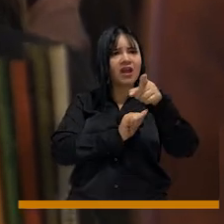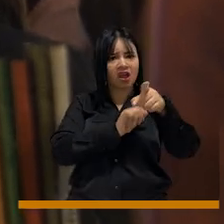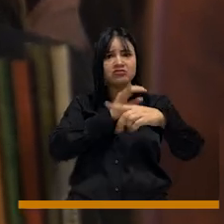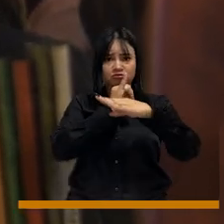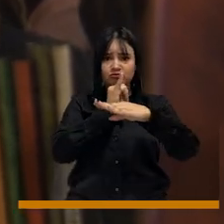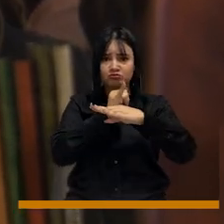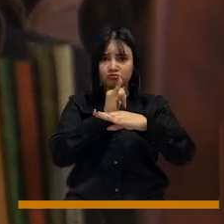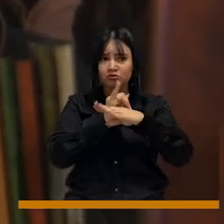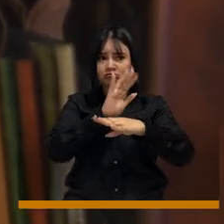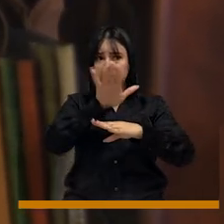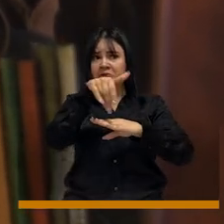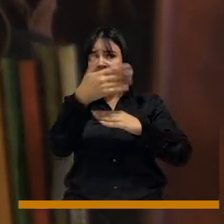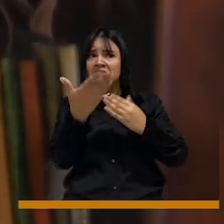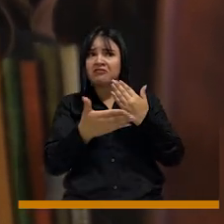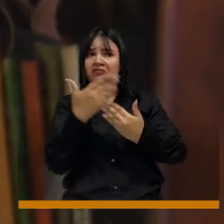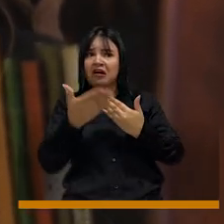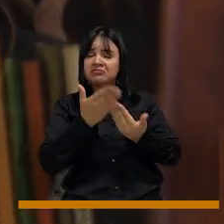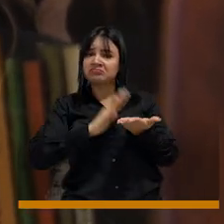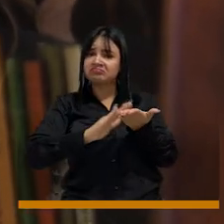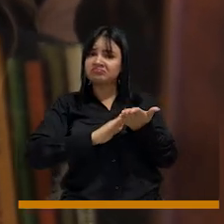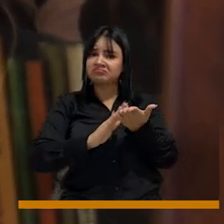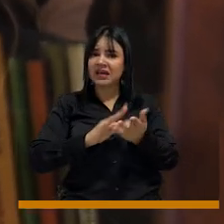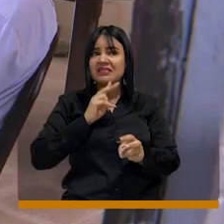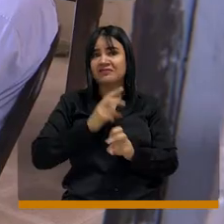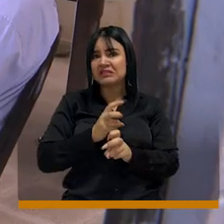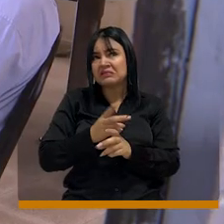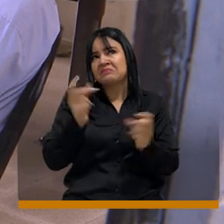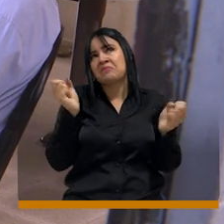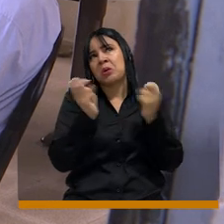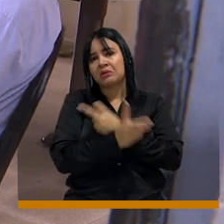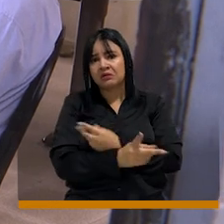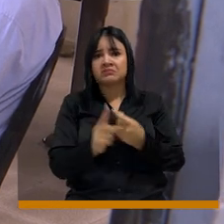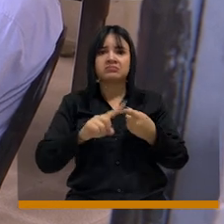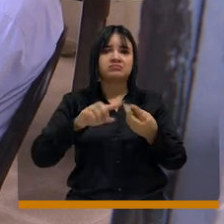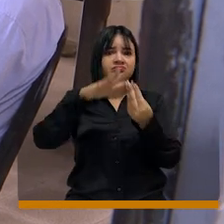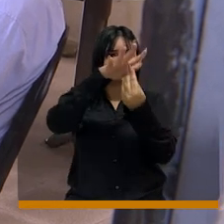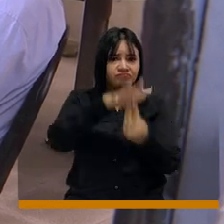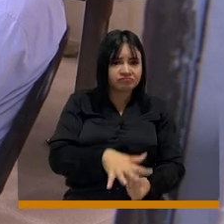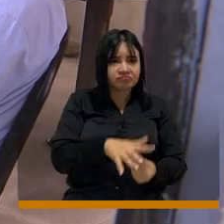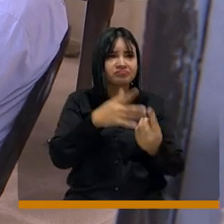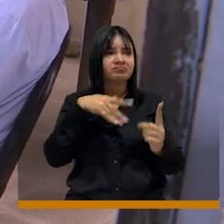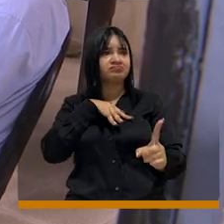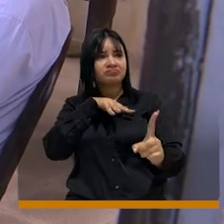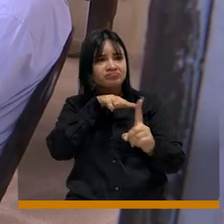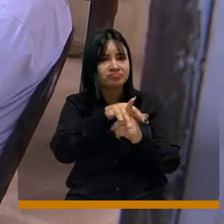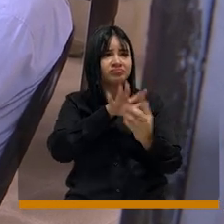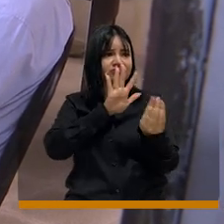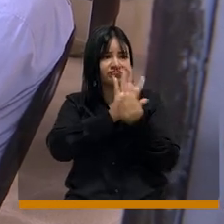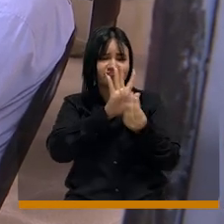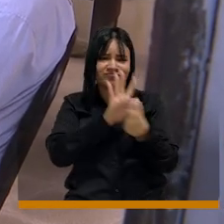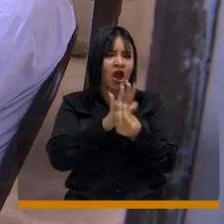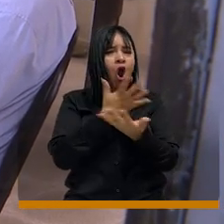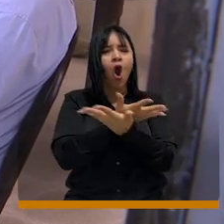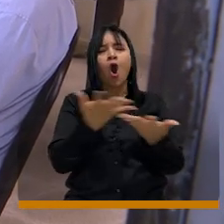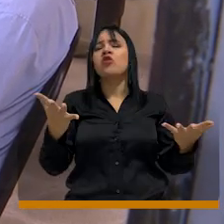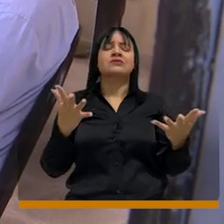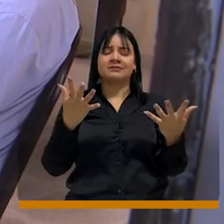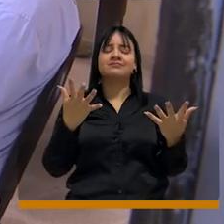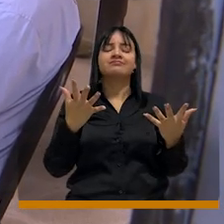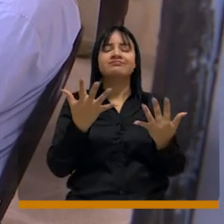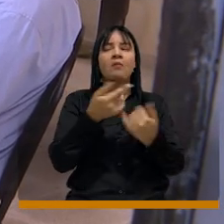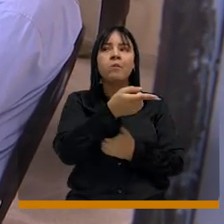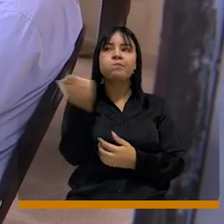institución no podrá realmente abordar situaciones tan difíciles como la violencia como el bullying como el matoneo como todo el tema del